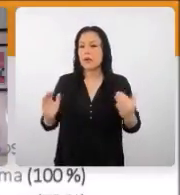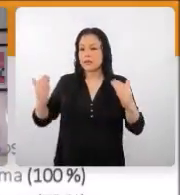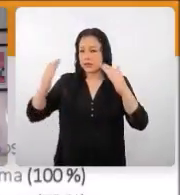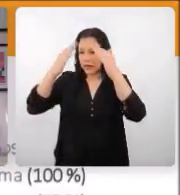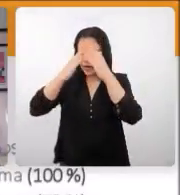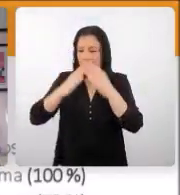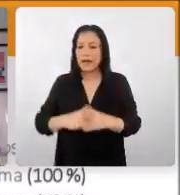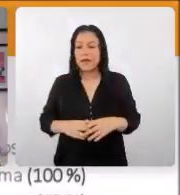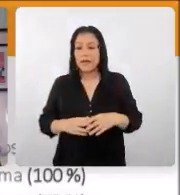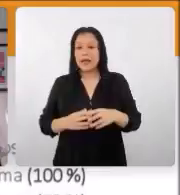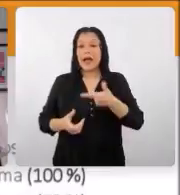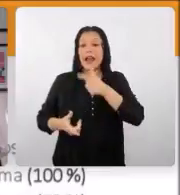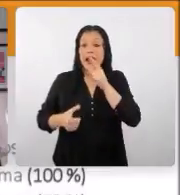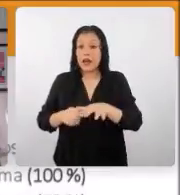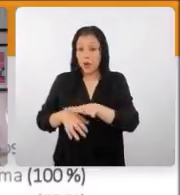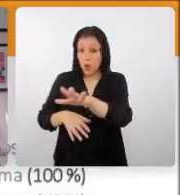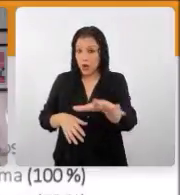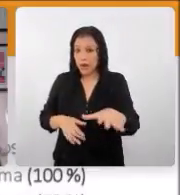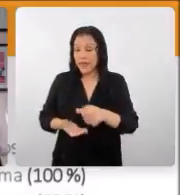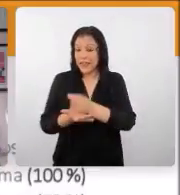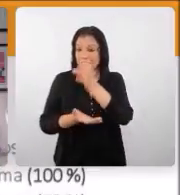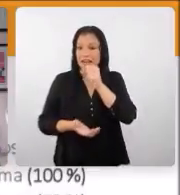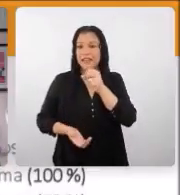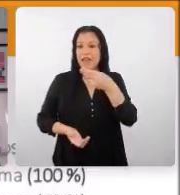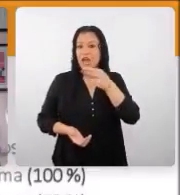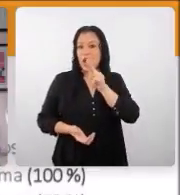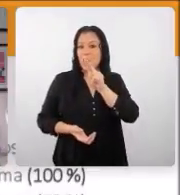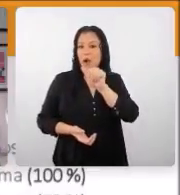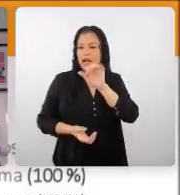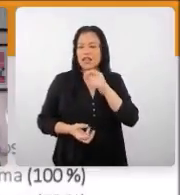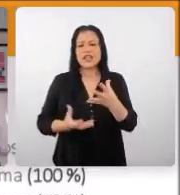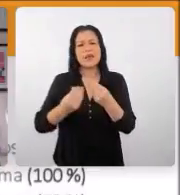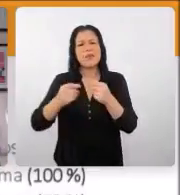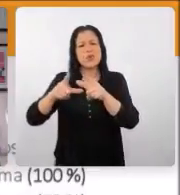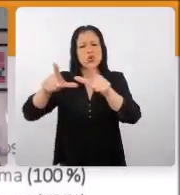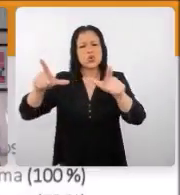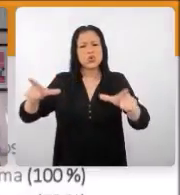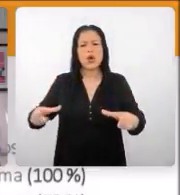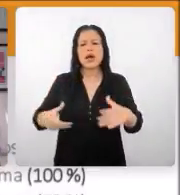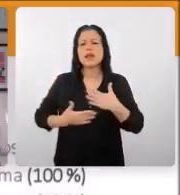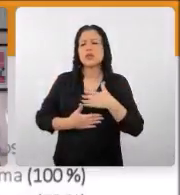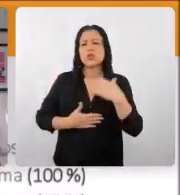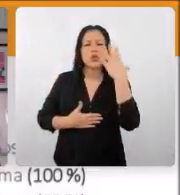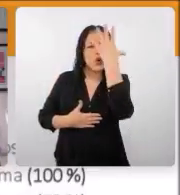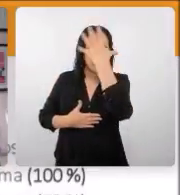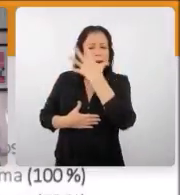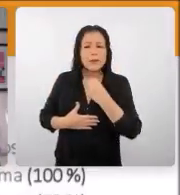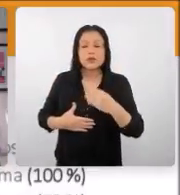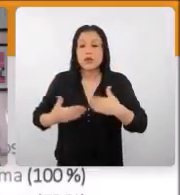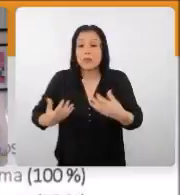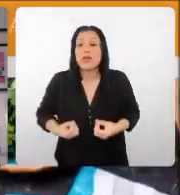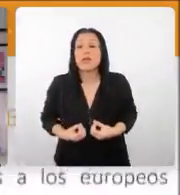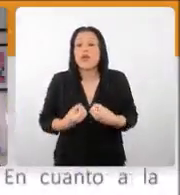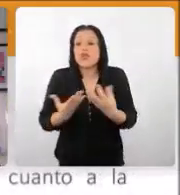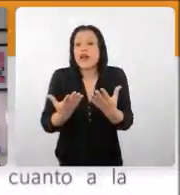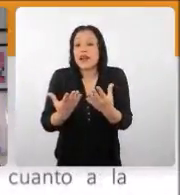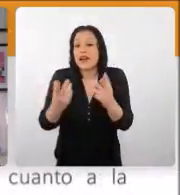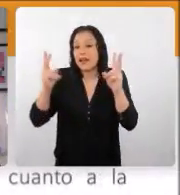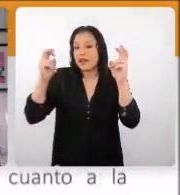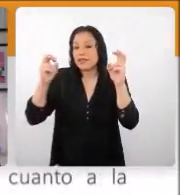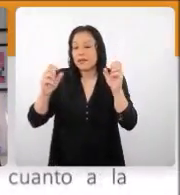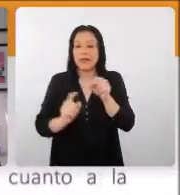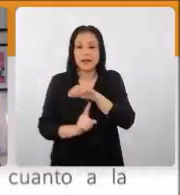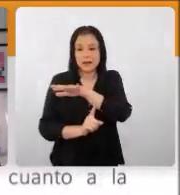laguna Huacachina y tantos destinos tan ricos que nosotros tenemos justamente en esta oferta de naturaleza.